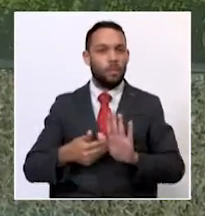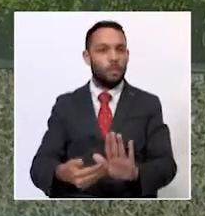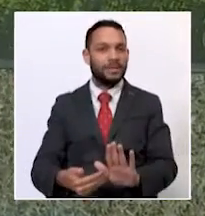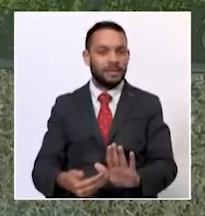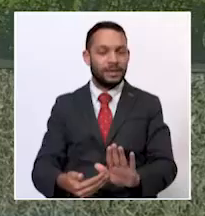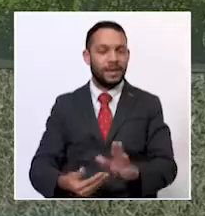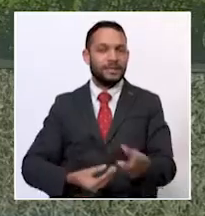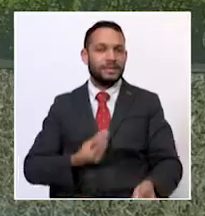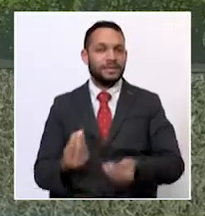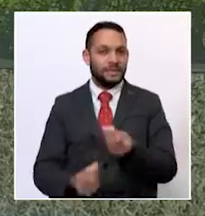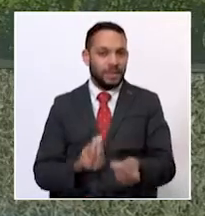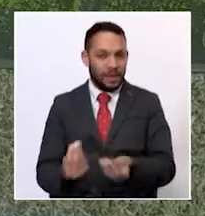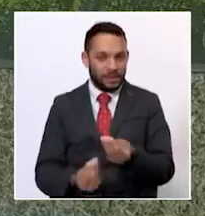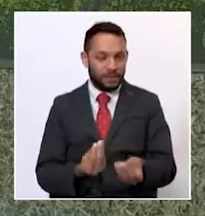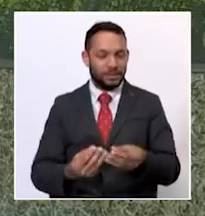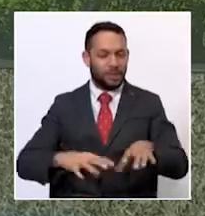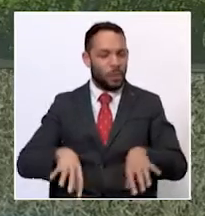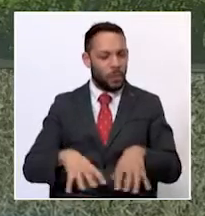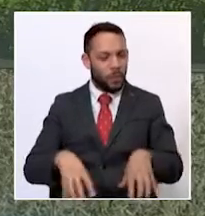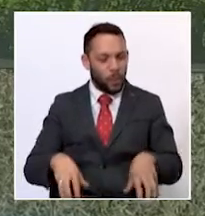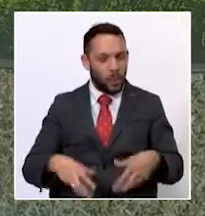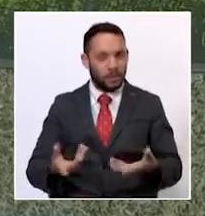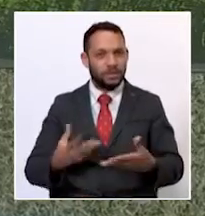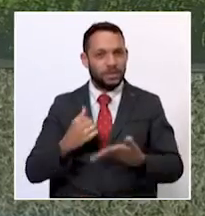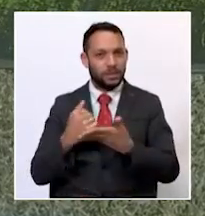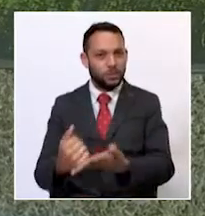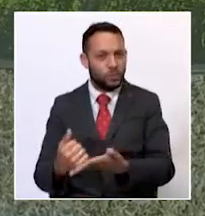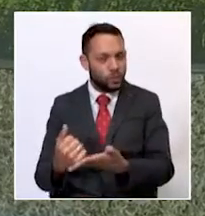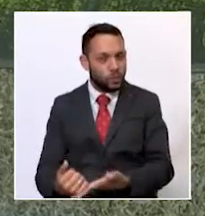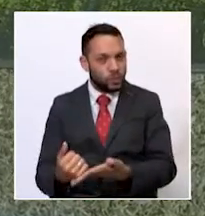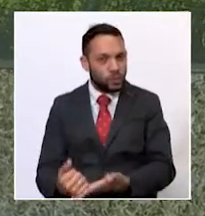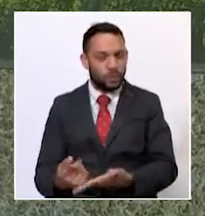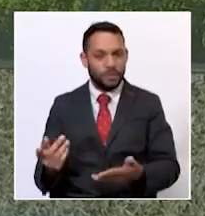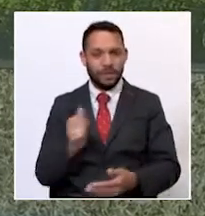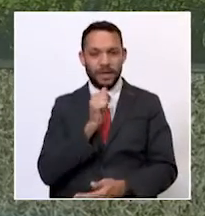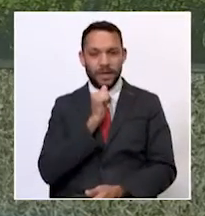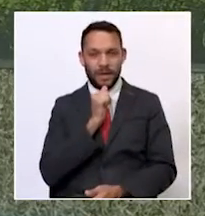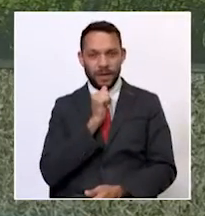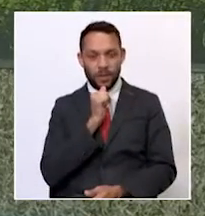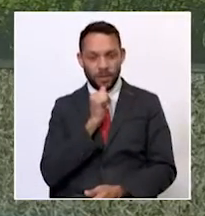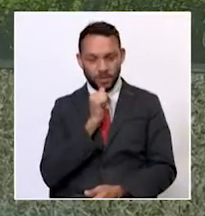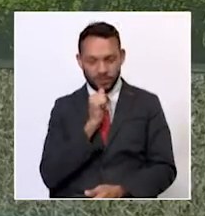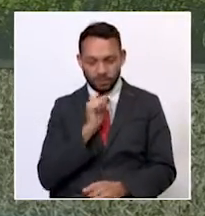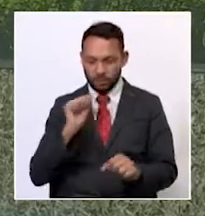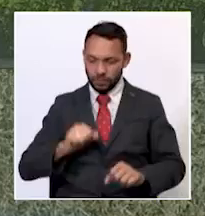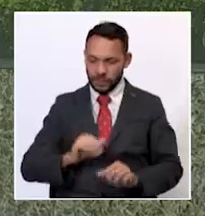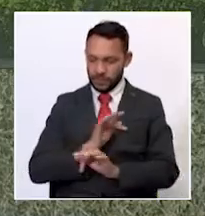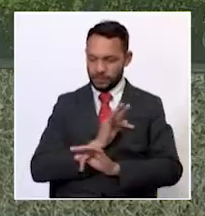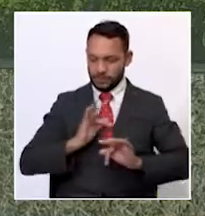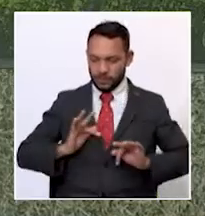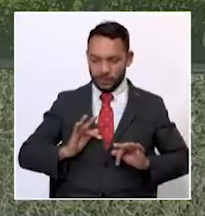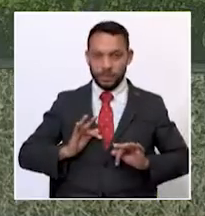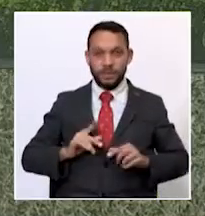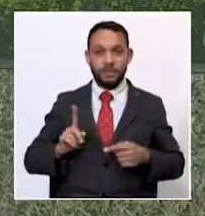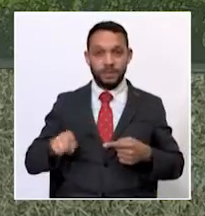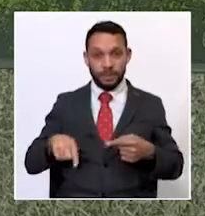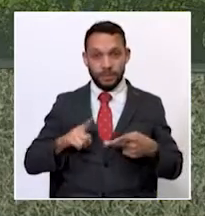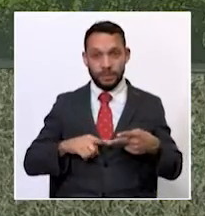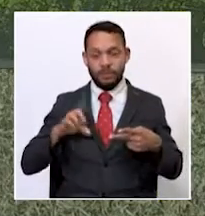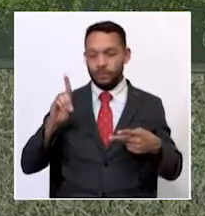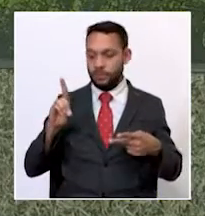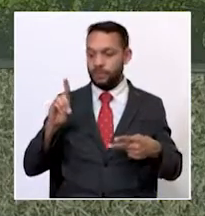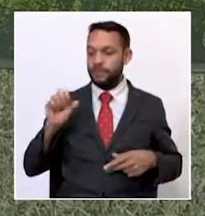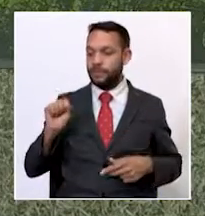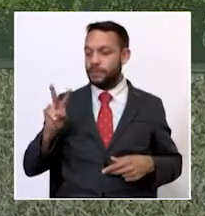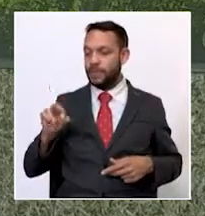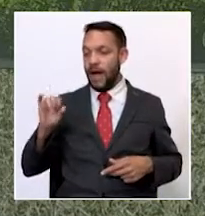en toda esta gran ayuda que encontramos en la hidrología o en la hidroterapia médica, porque también vamos a tener a David, que es un